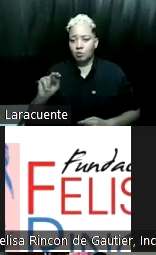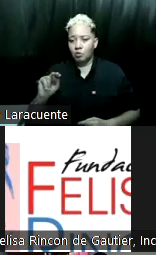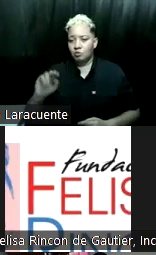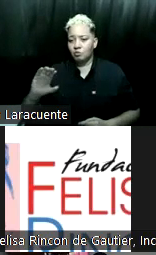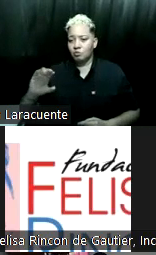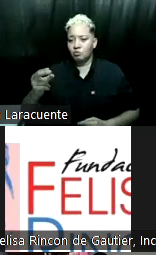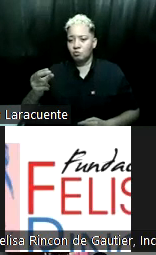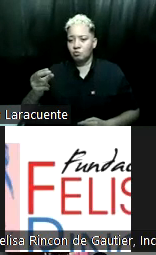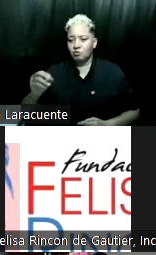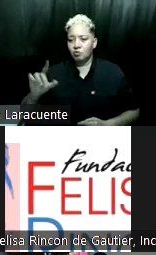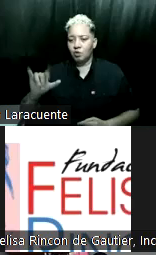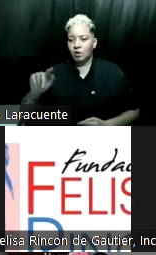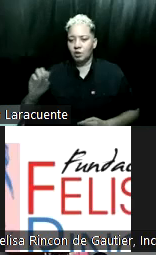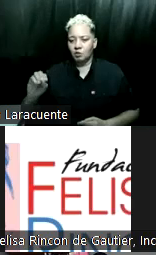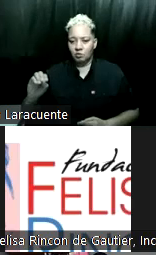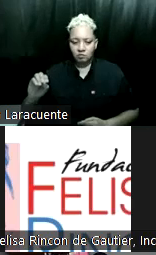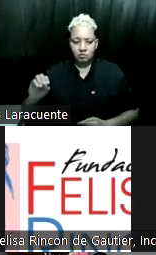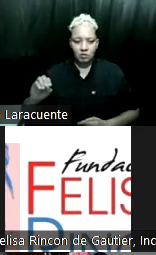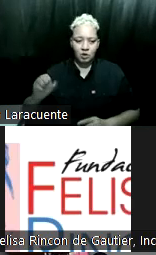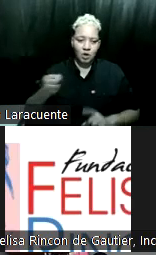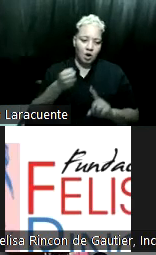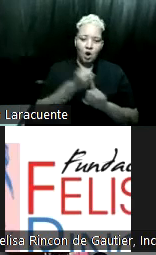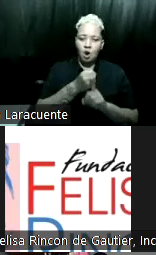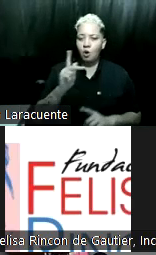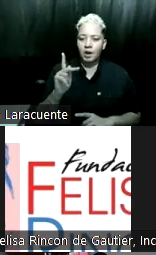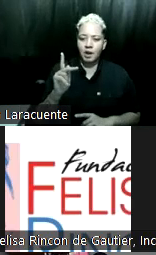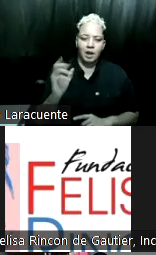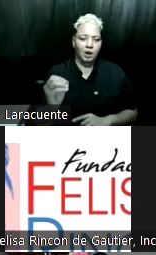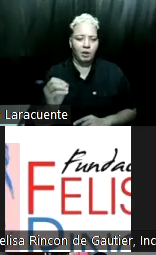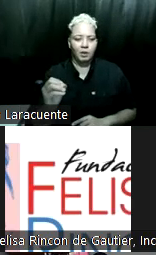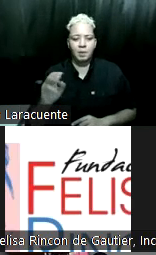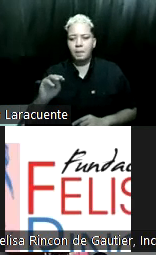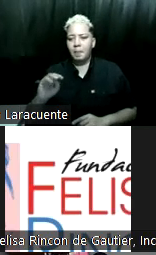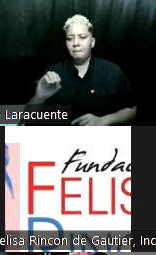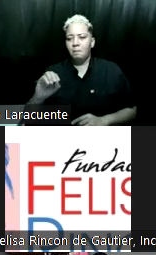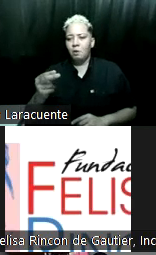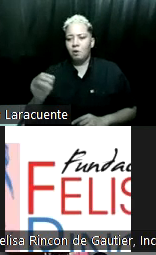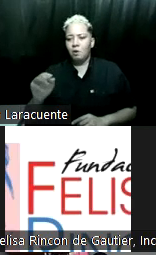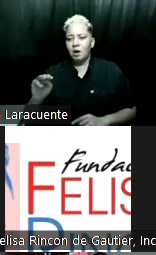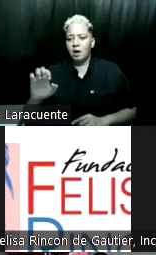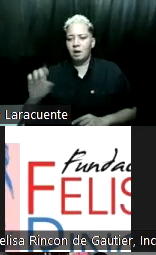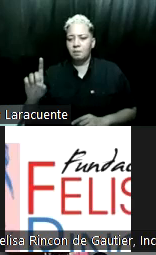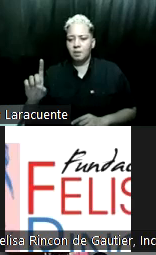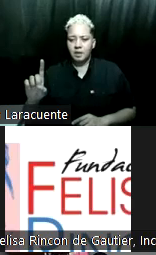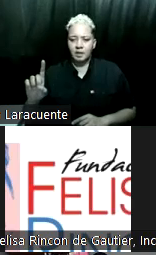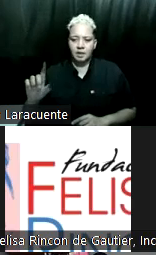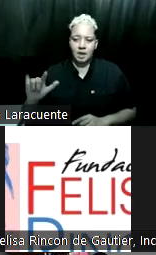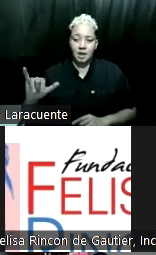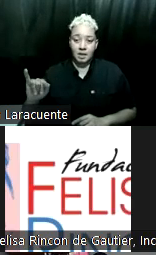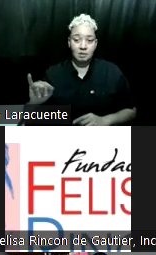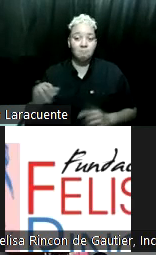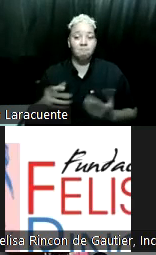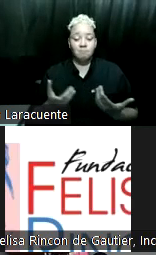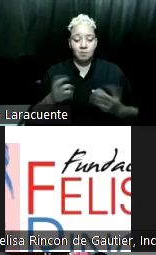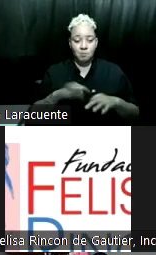Miguel Agrelot, noqueando al campeón Mohamed Ali, un evento también grande en aquellos años. Y a